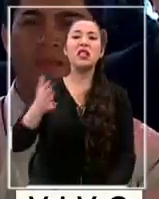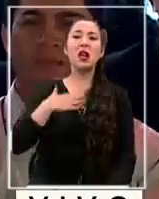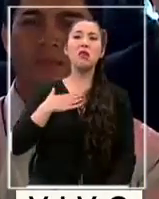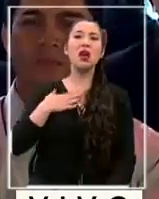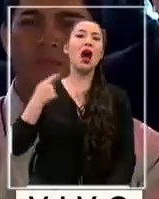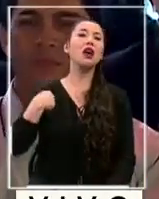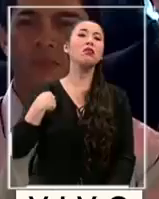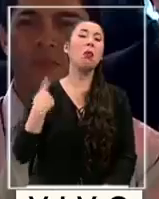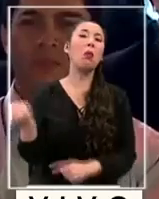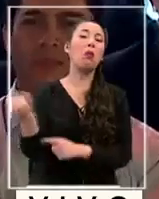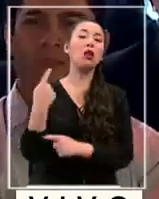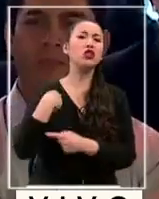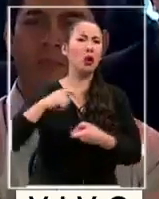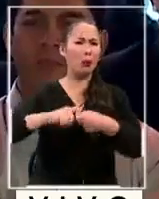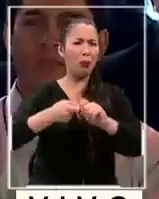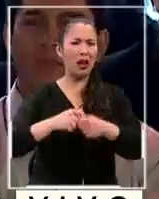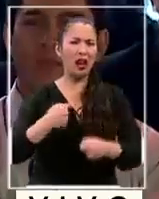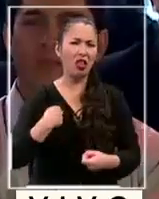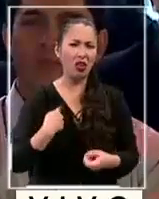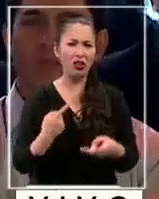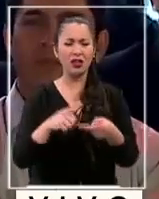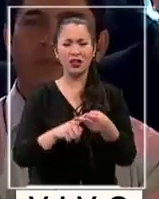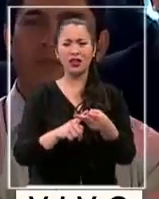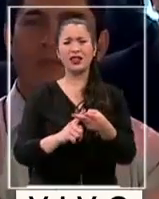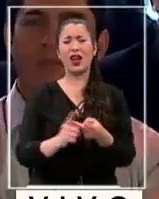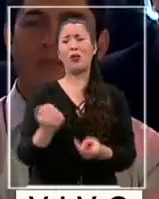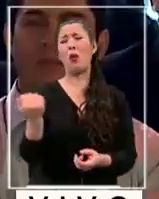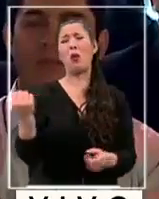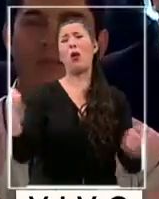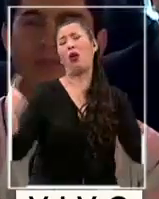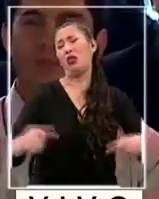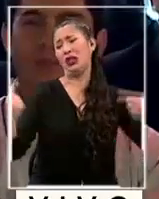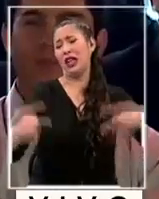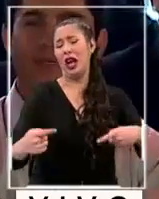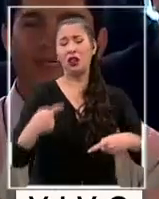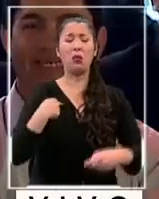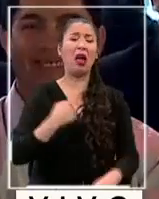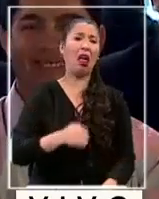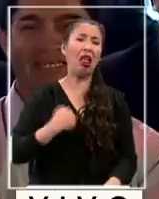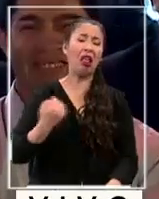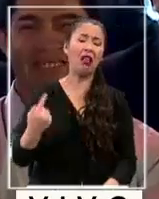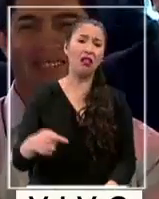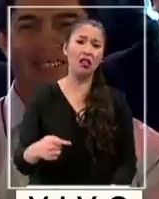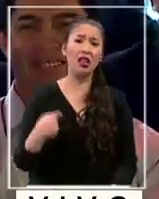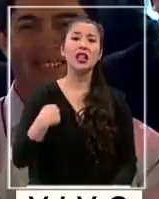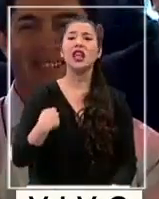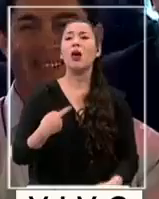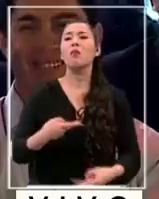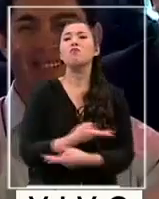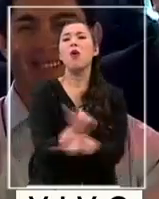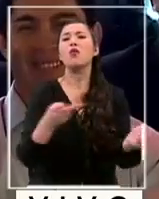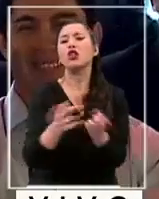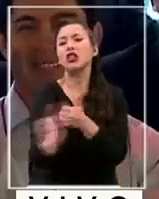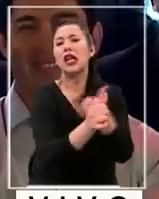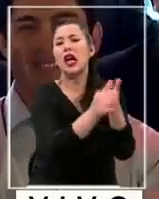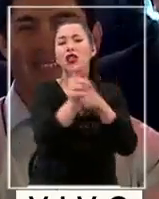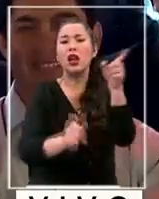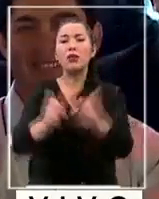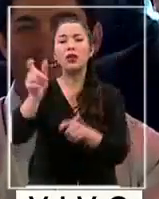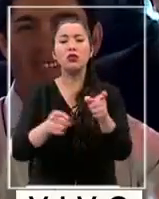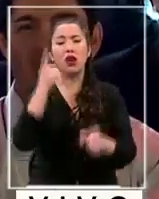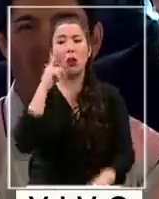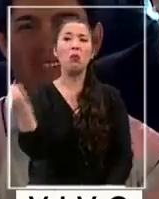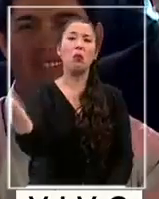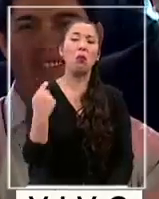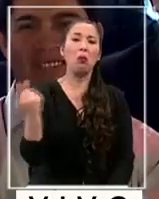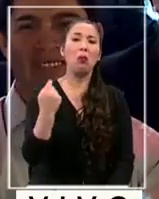peleador, de díscolo, de odioso, de populista, pero lo hacen